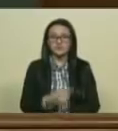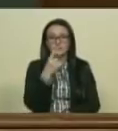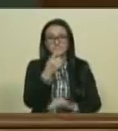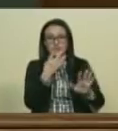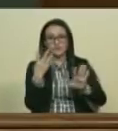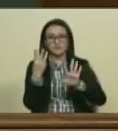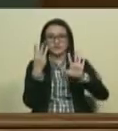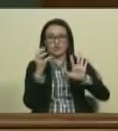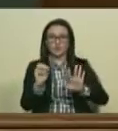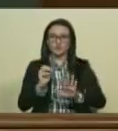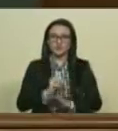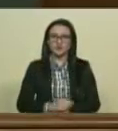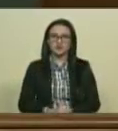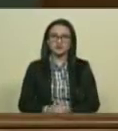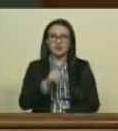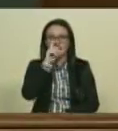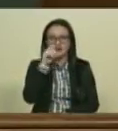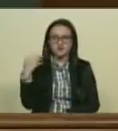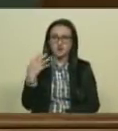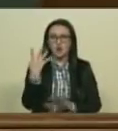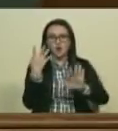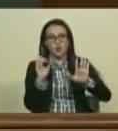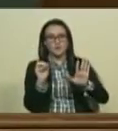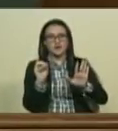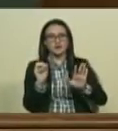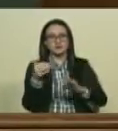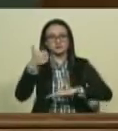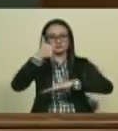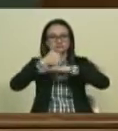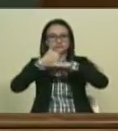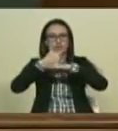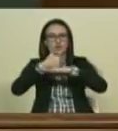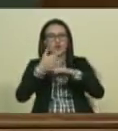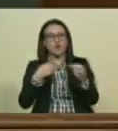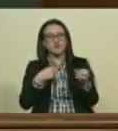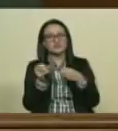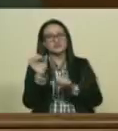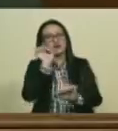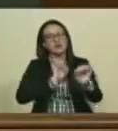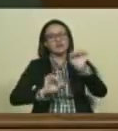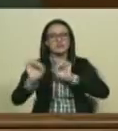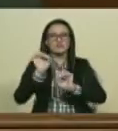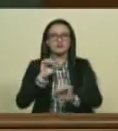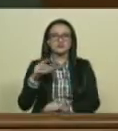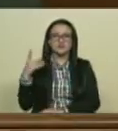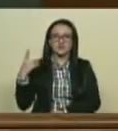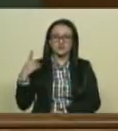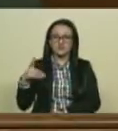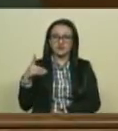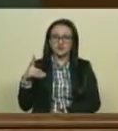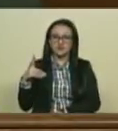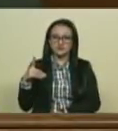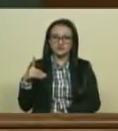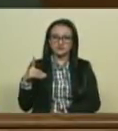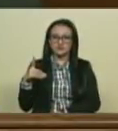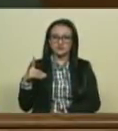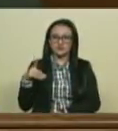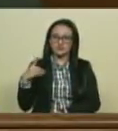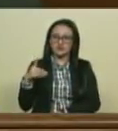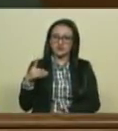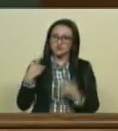1978-1980. En los años 90 dirigió la primera oficina municipal de defensa de los derechos humanos en el